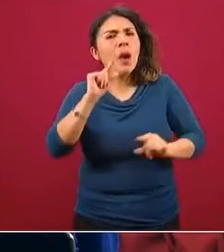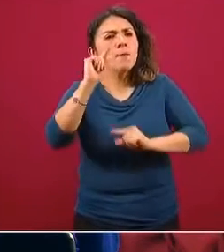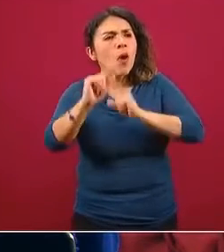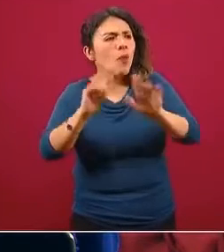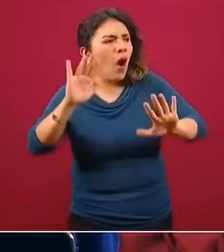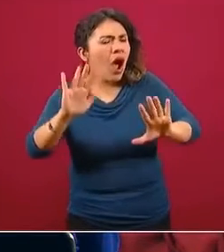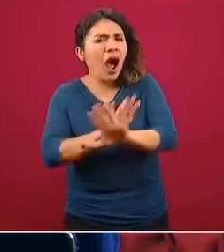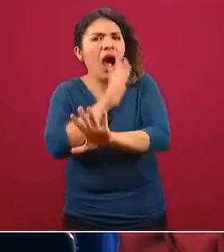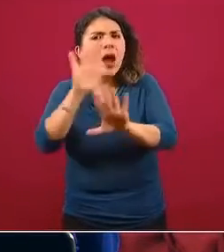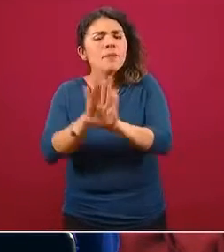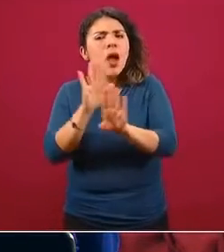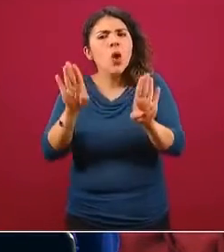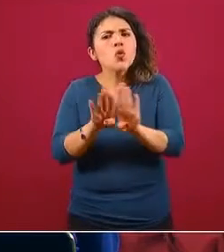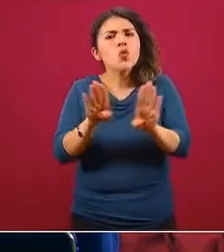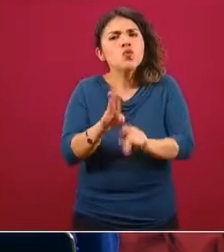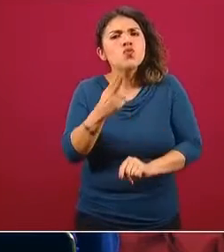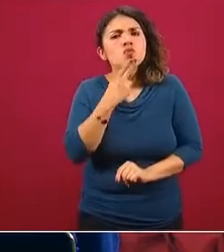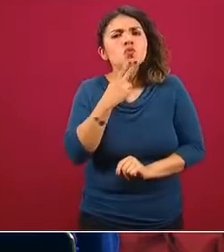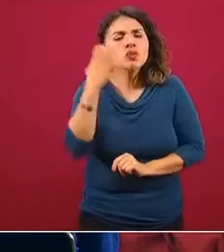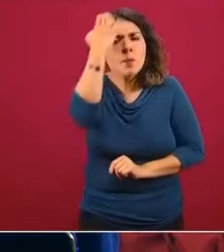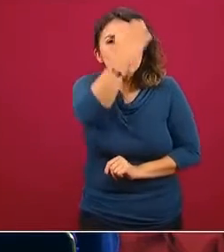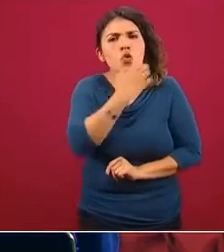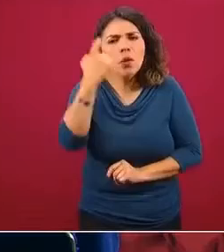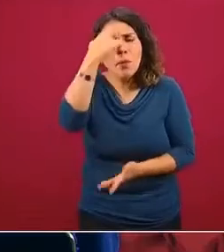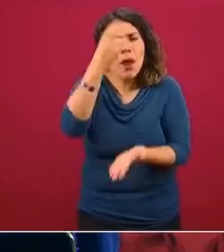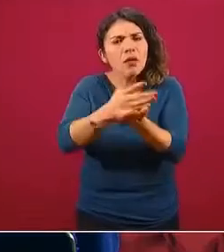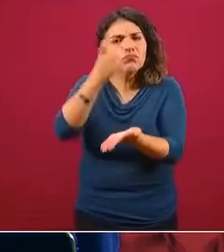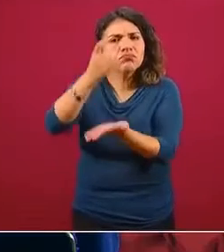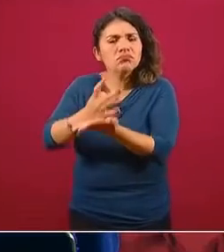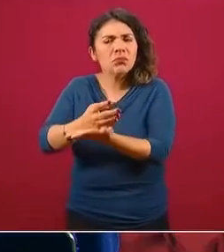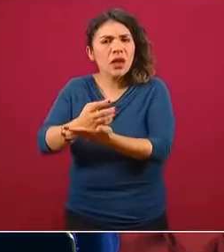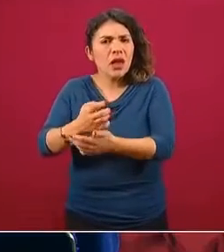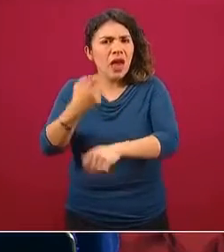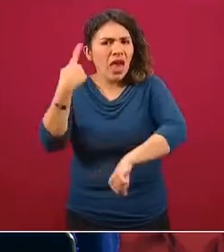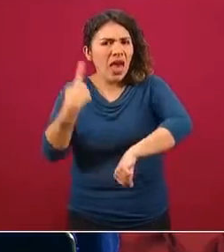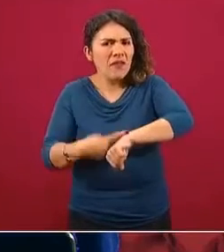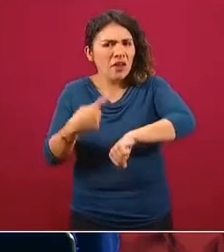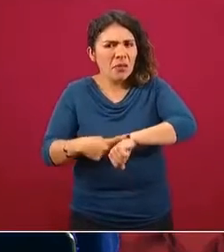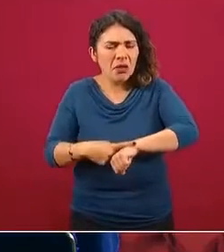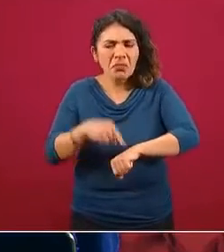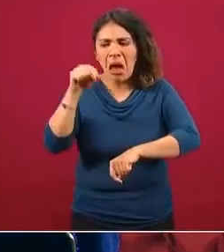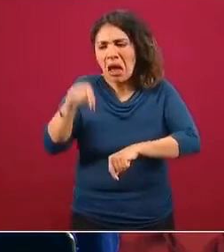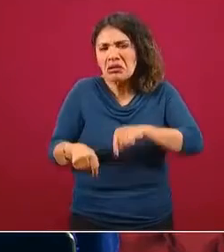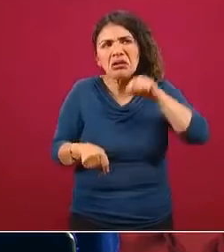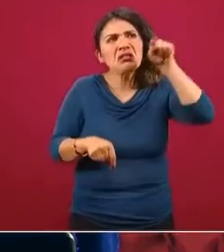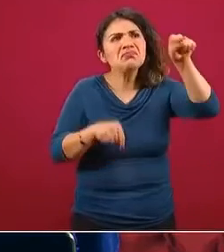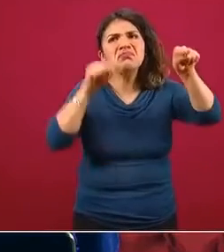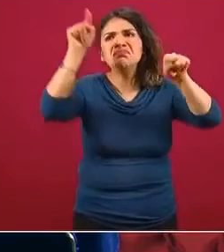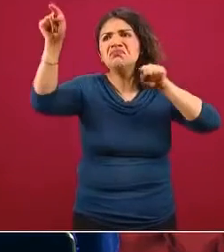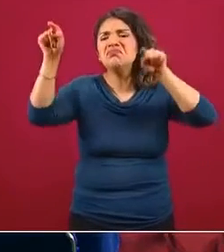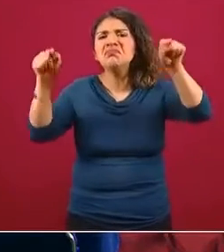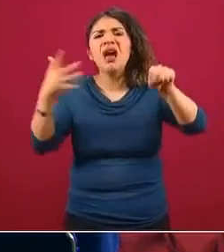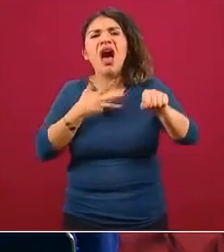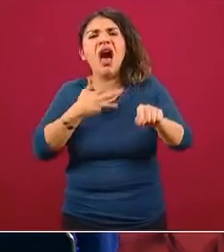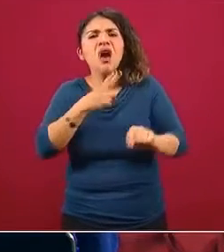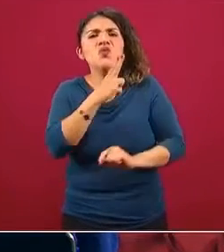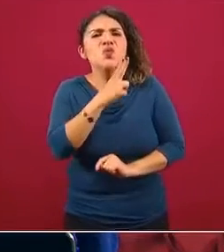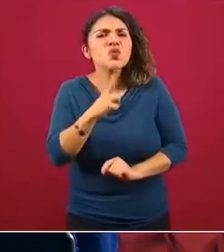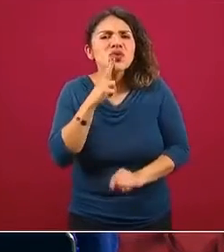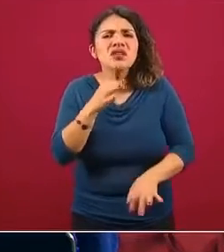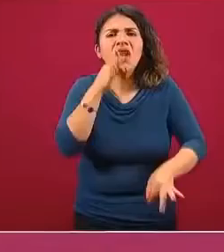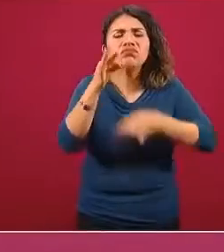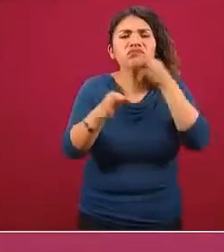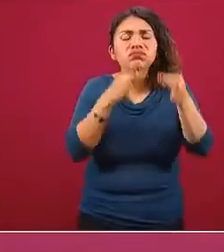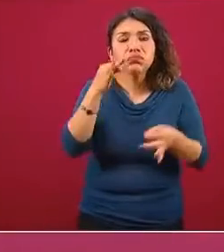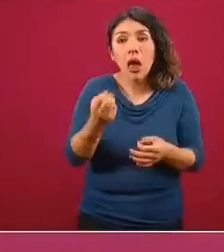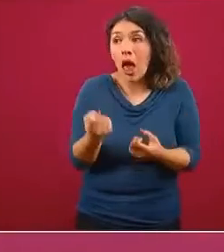las prácticas de uso de pruebas diagnósticas en el país. Aquí y allá aparecen noticias del uso